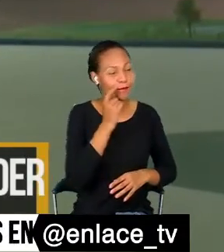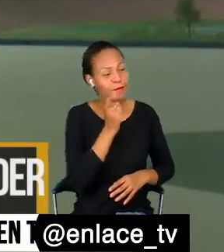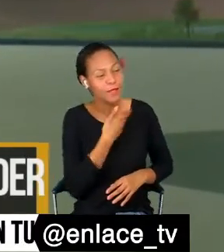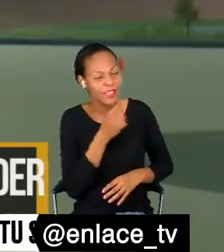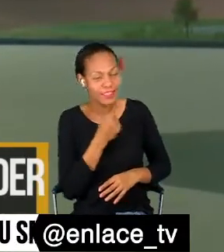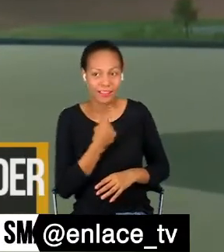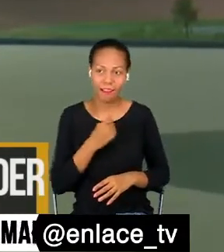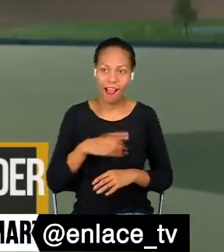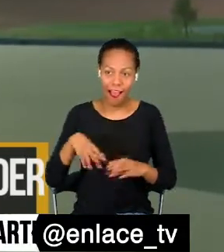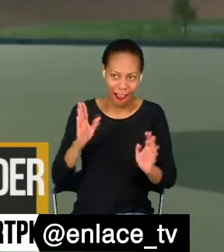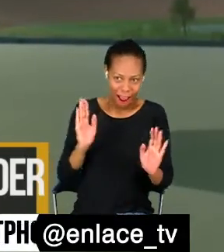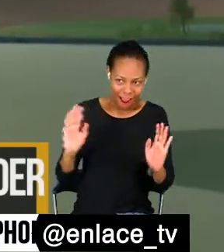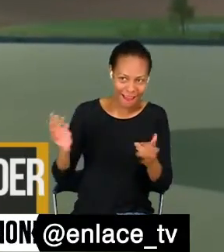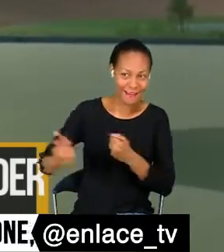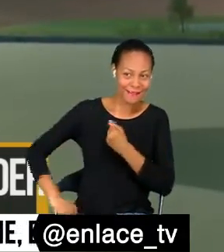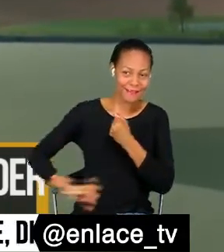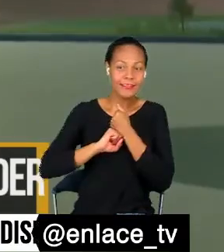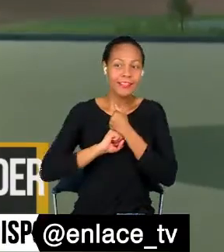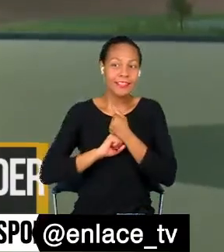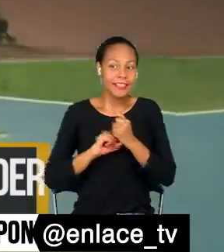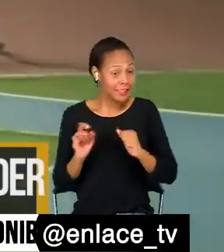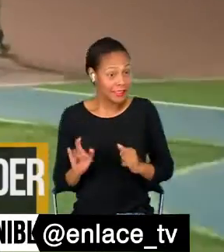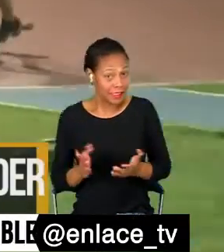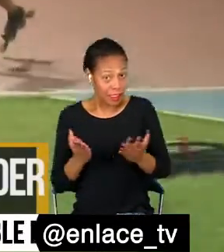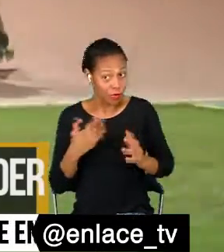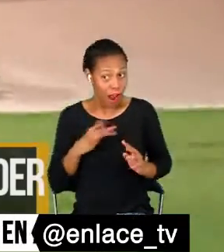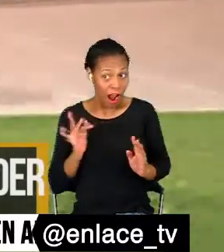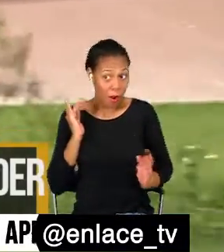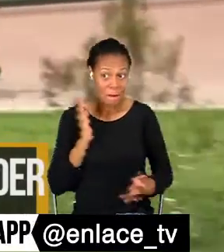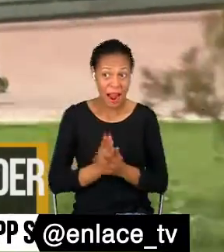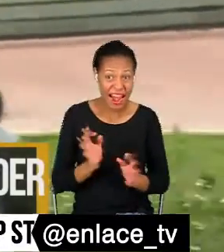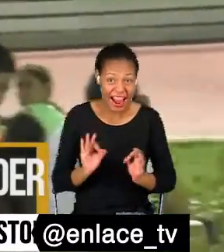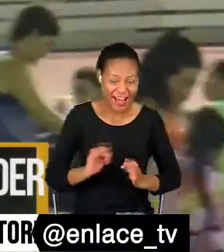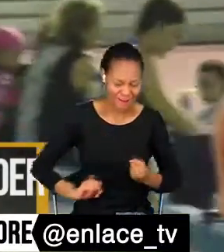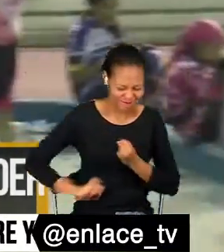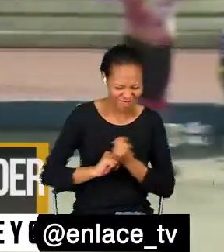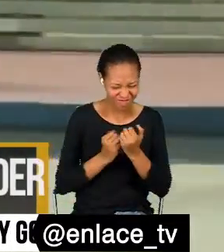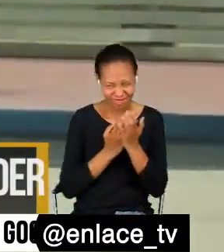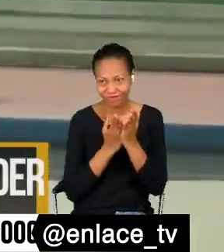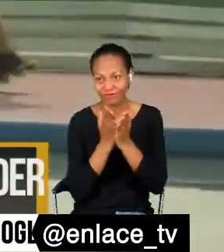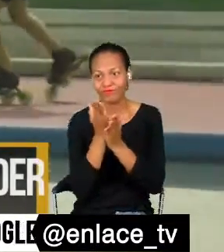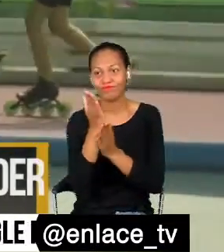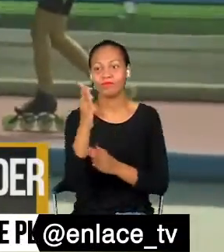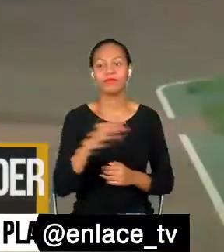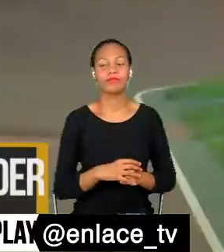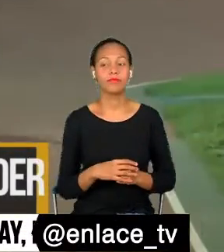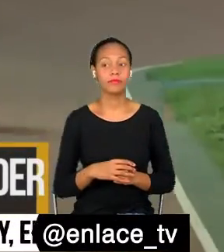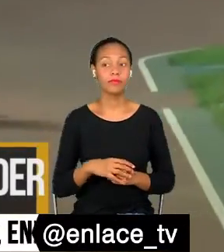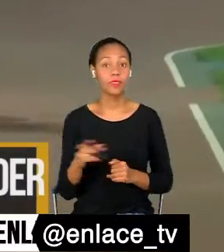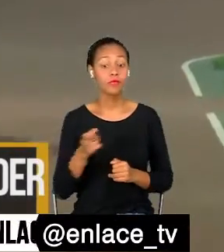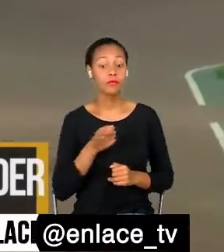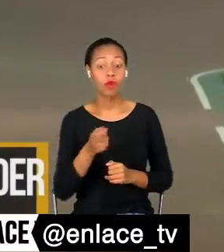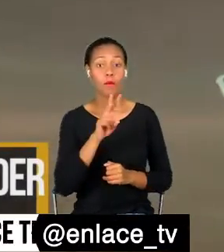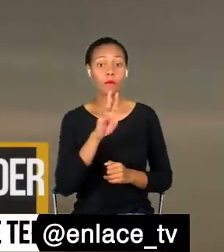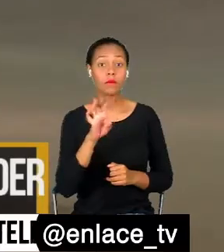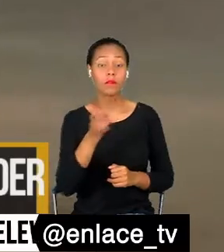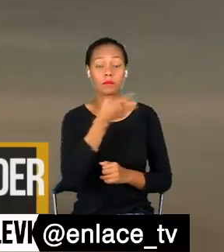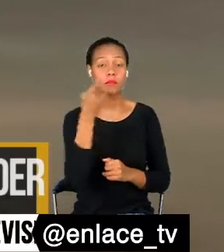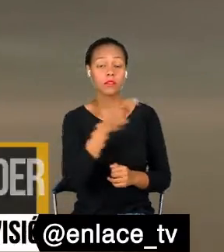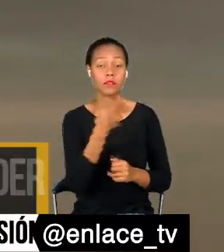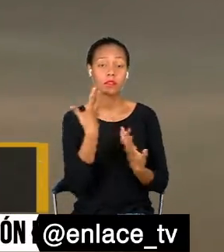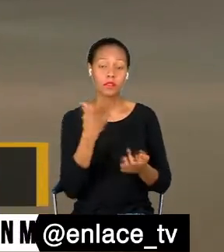si no pasa nada, pues que sigan mis sueños. Para el próximo 19 y 20 de marzo esperan sumar en la ciudad de Bucaramanga,